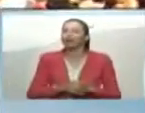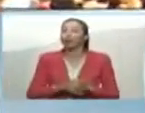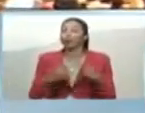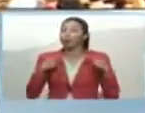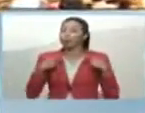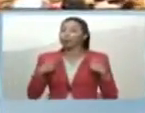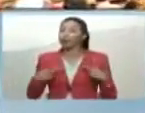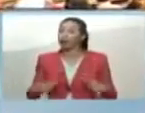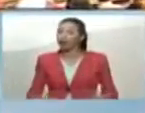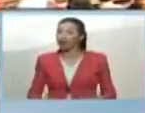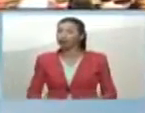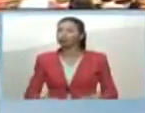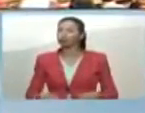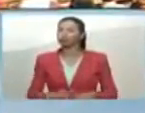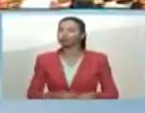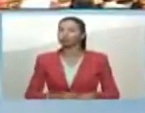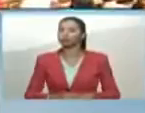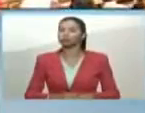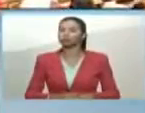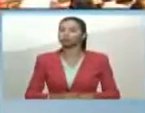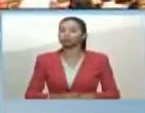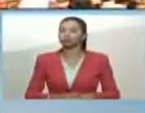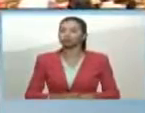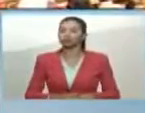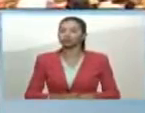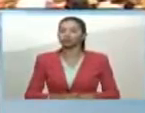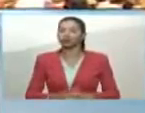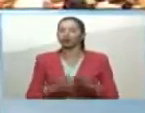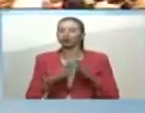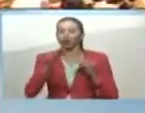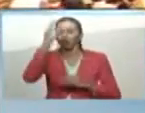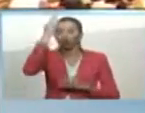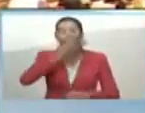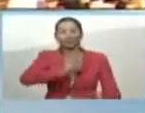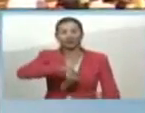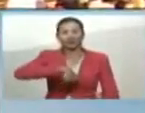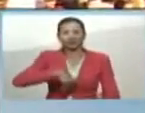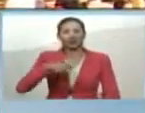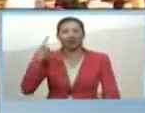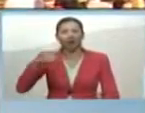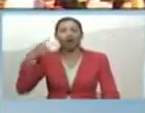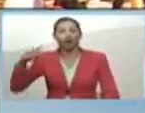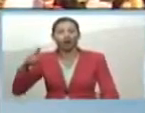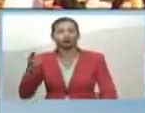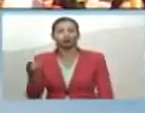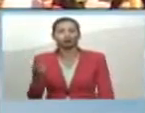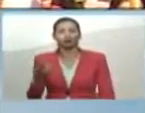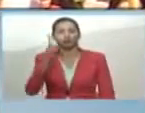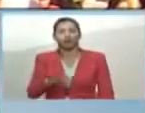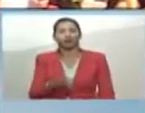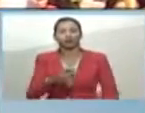humanista, desplegada desde todos los consejos presidenciales.